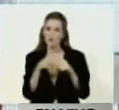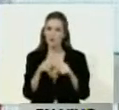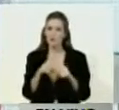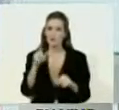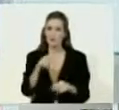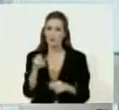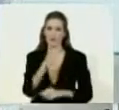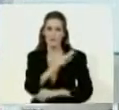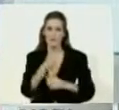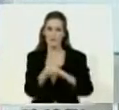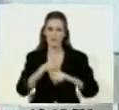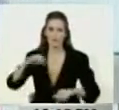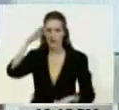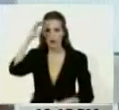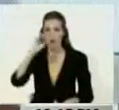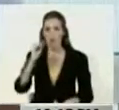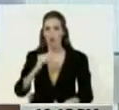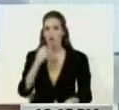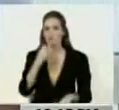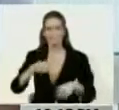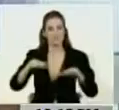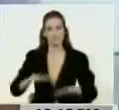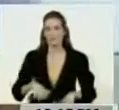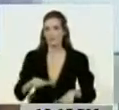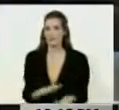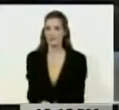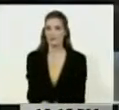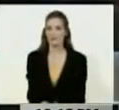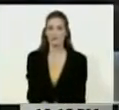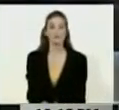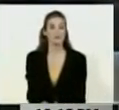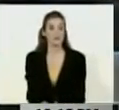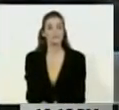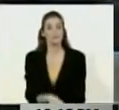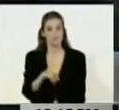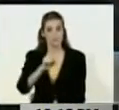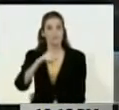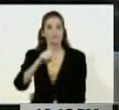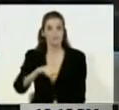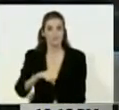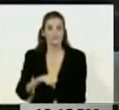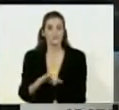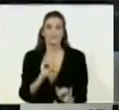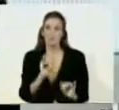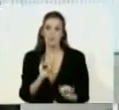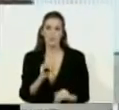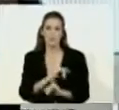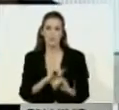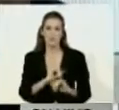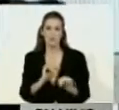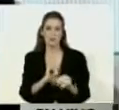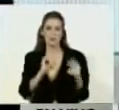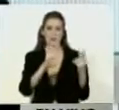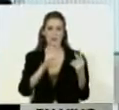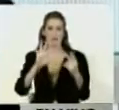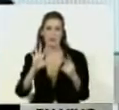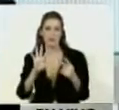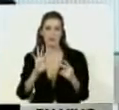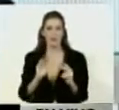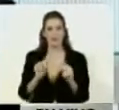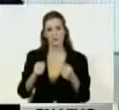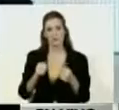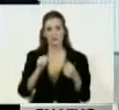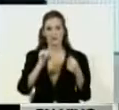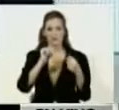las Fuerzas Armadas o darse de baja. Sí, efectivamente fue por allí, terminando el 77, comenzando